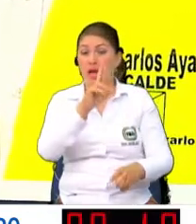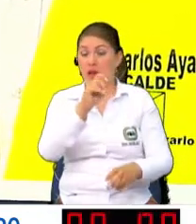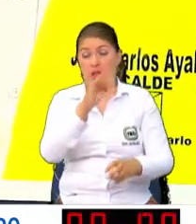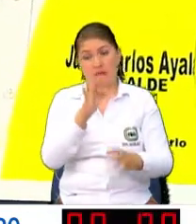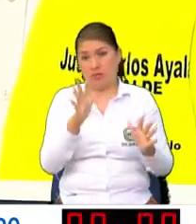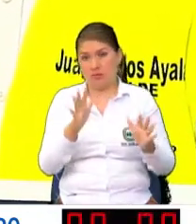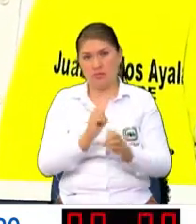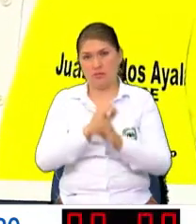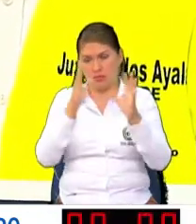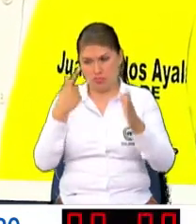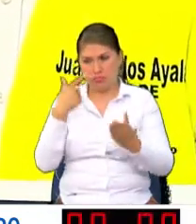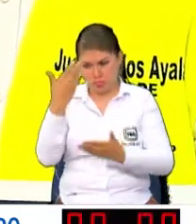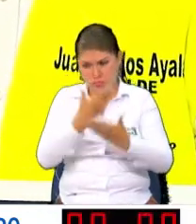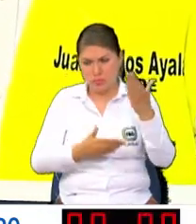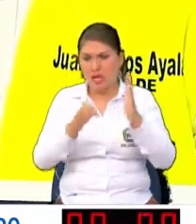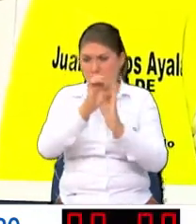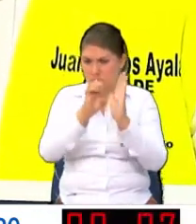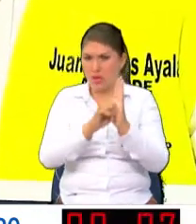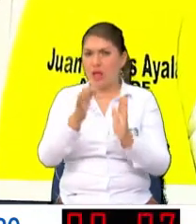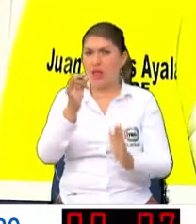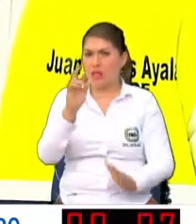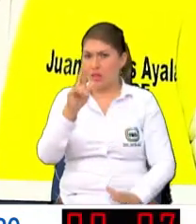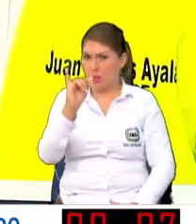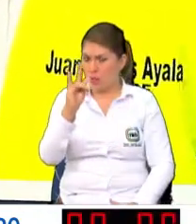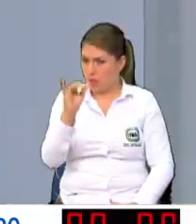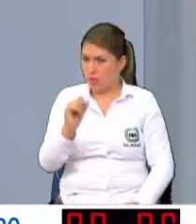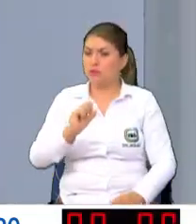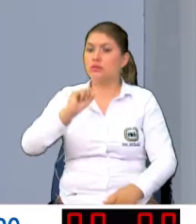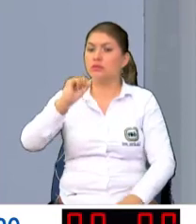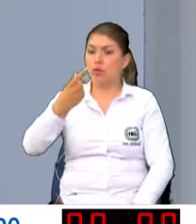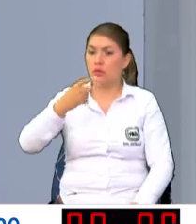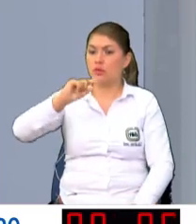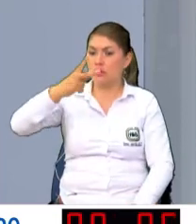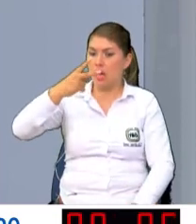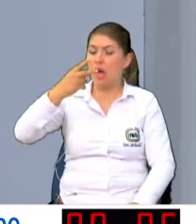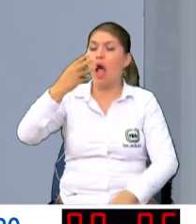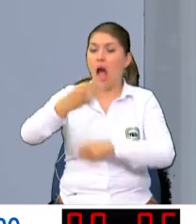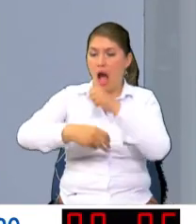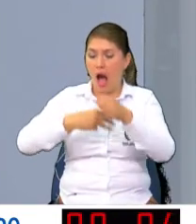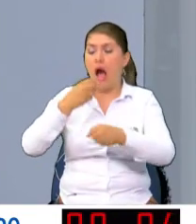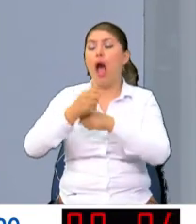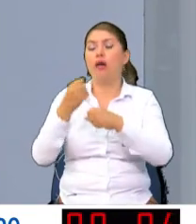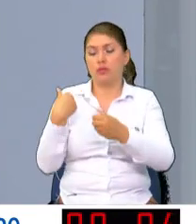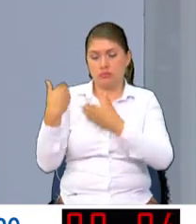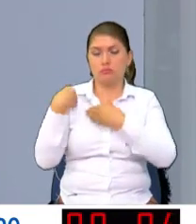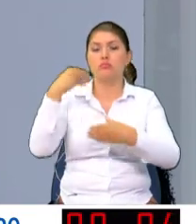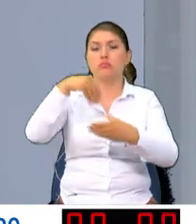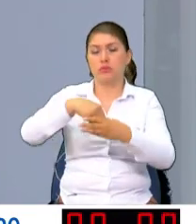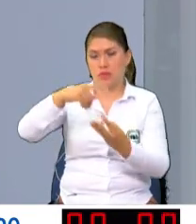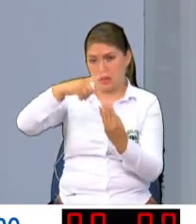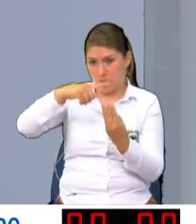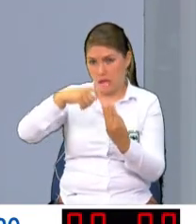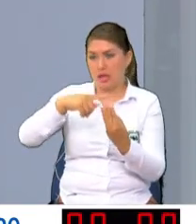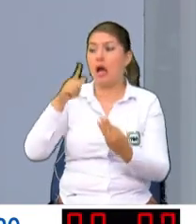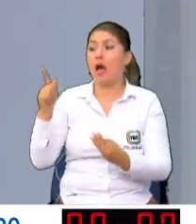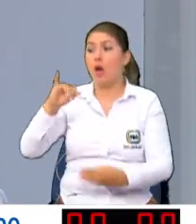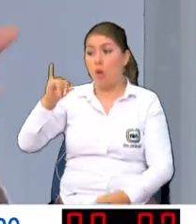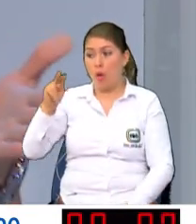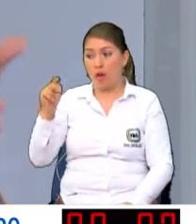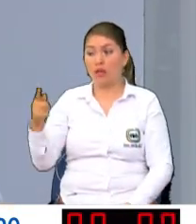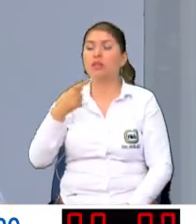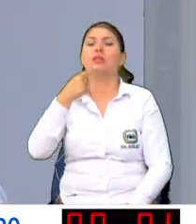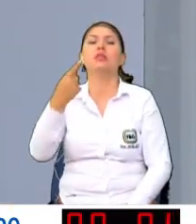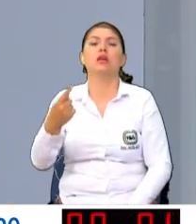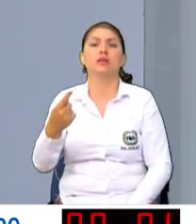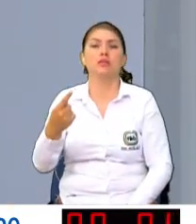por supuesto tendremos que revisar el estatuto tributario segundo y tercer año al gobierno si se parte de la dirección de tránsito y ahí es donde juan carlos es real